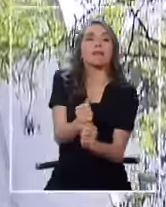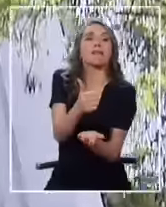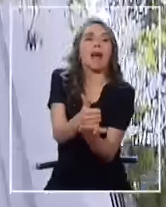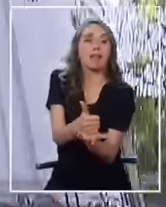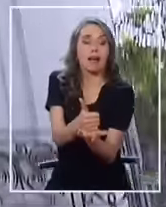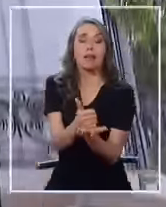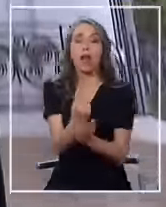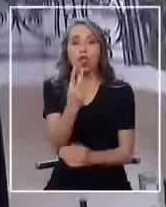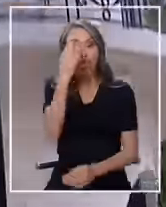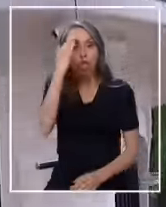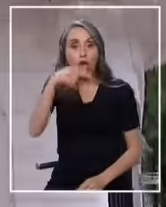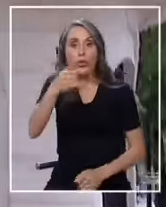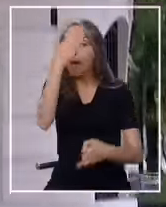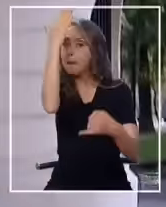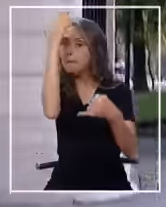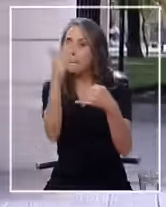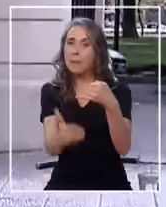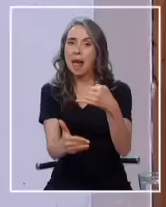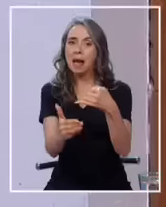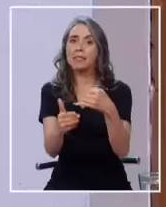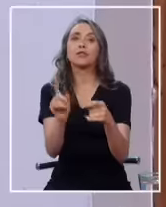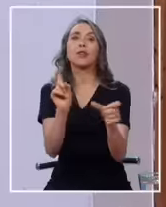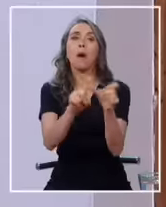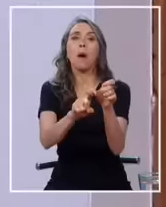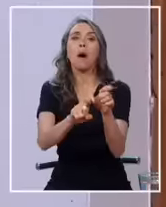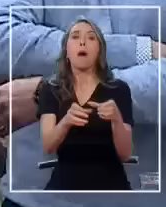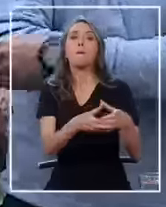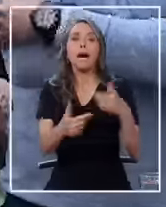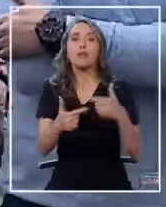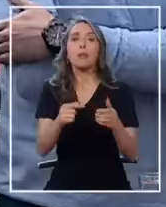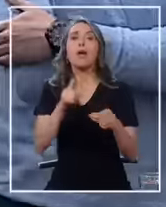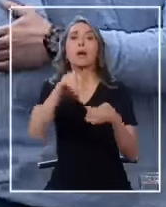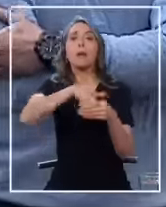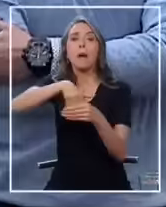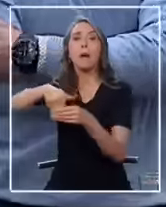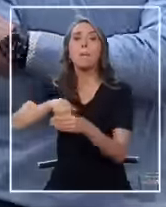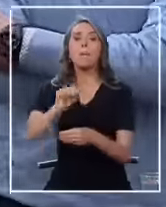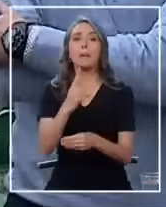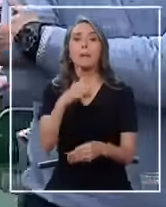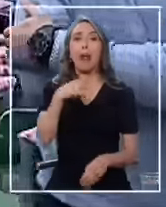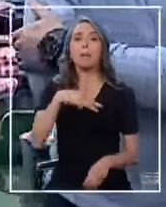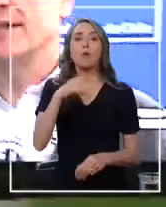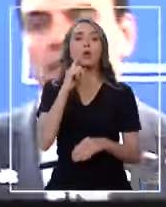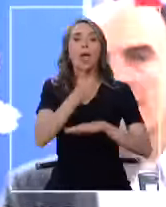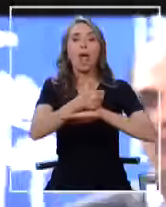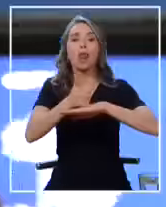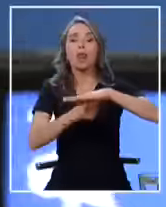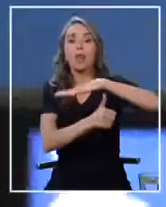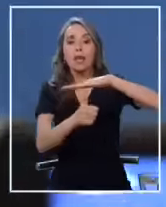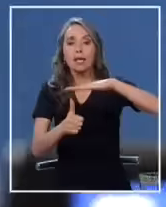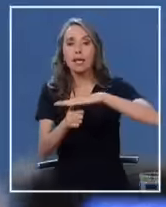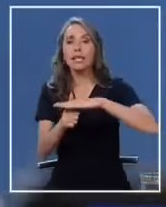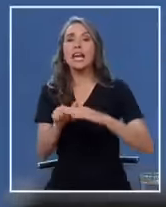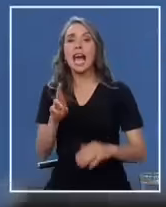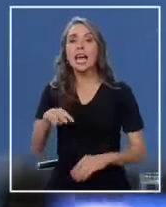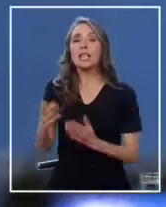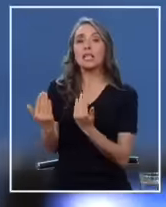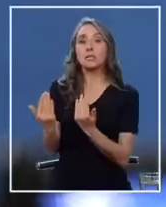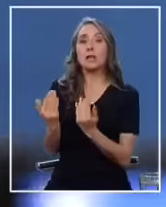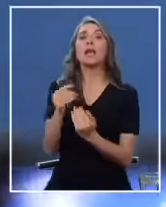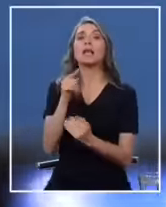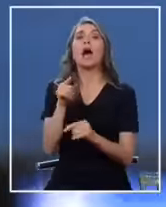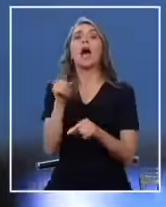restan 2 días para que venza el plazo para inscribir primarias municipales. RN espera la respuesta de los primos Nicolás y Cristian